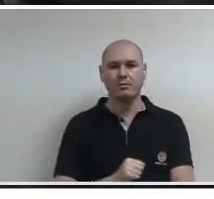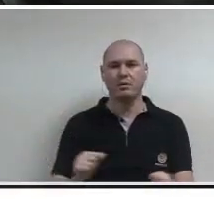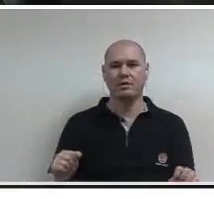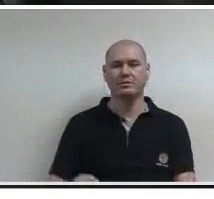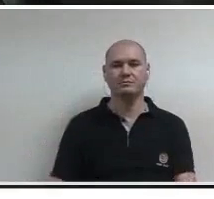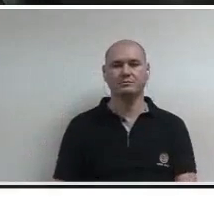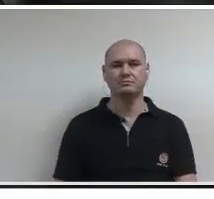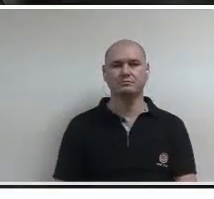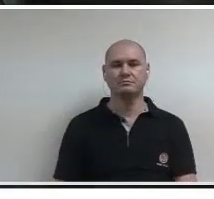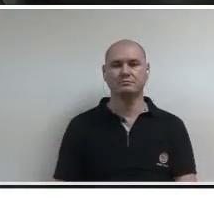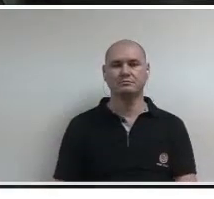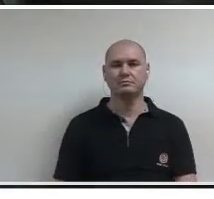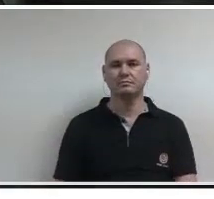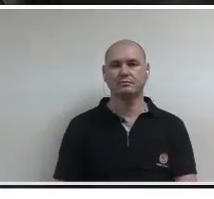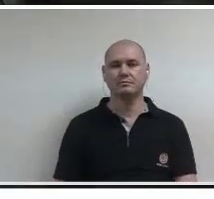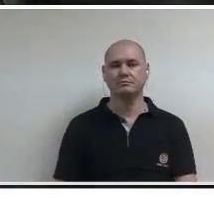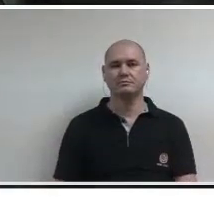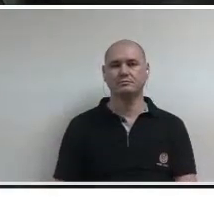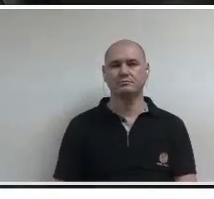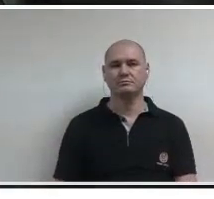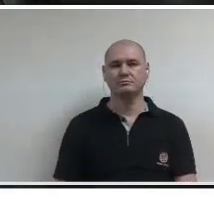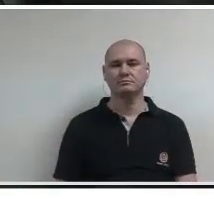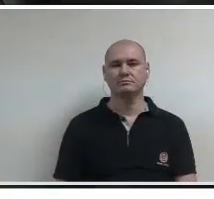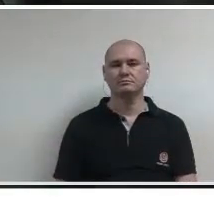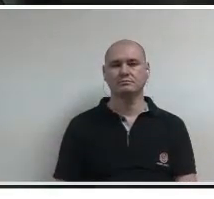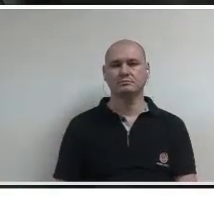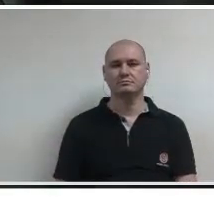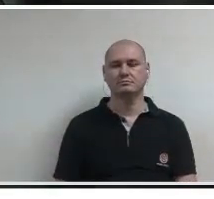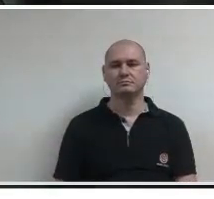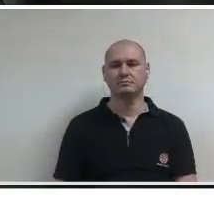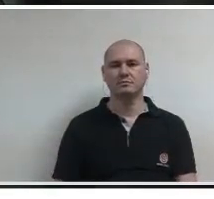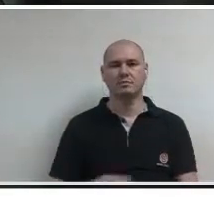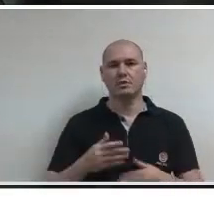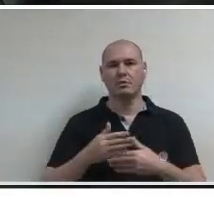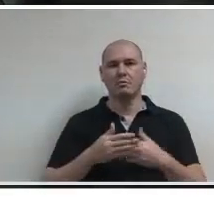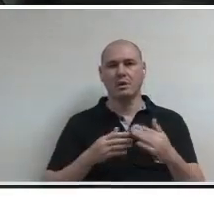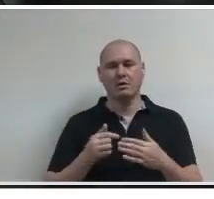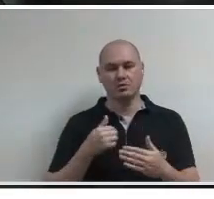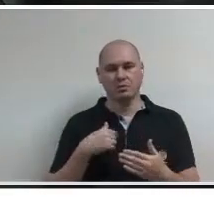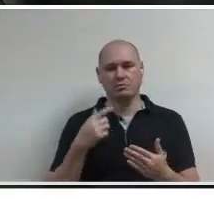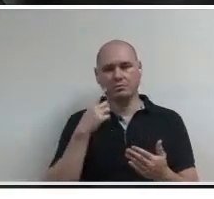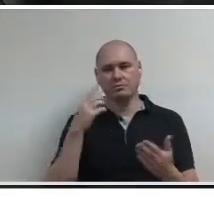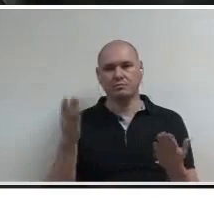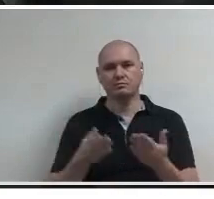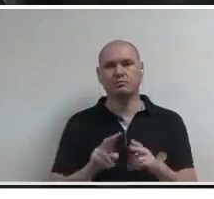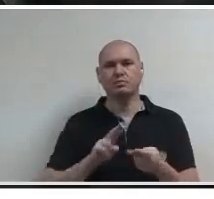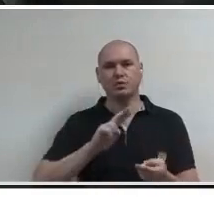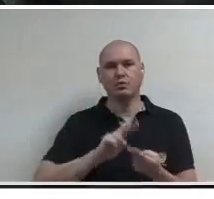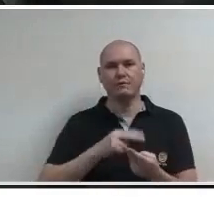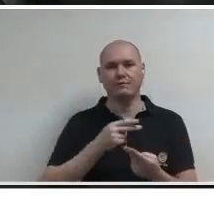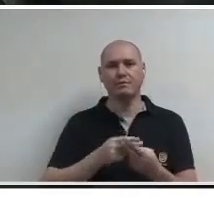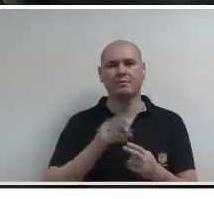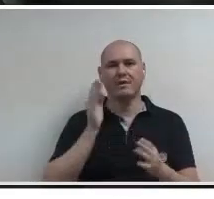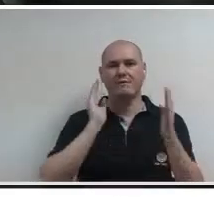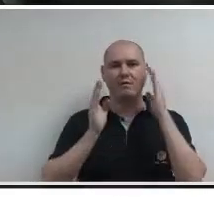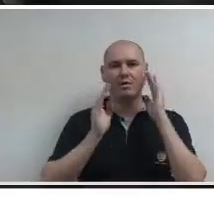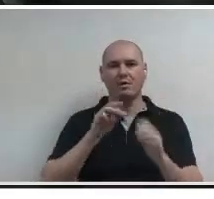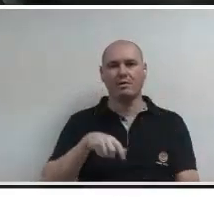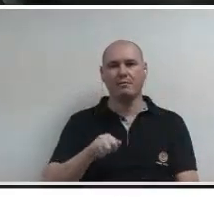ángate o agentes y cuay Catoncha ha venido. Un jefe de encargo, José Ion